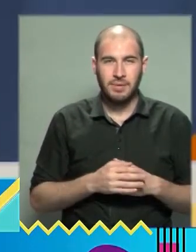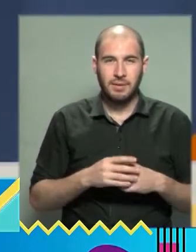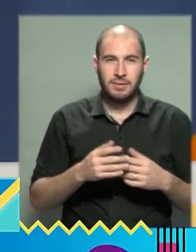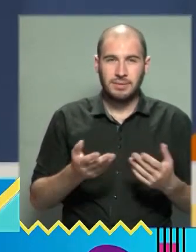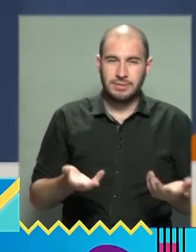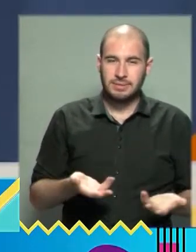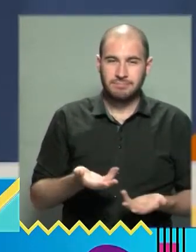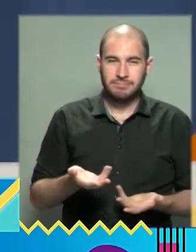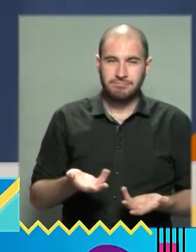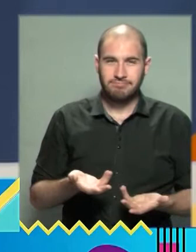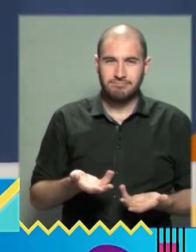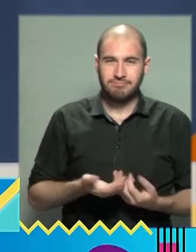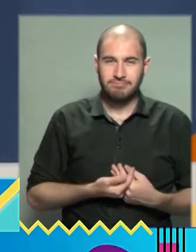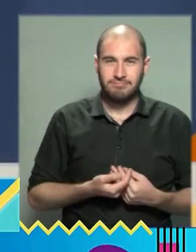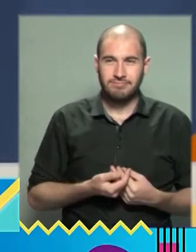poco